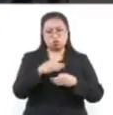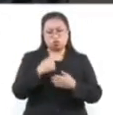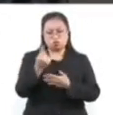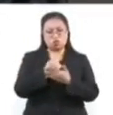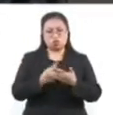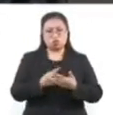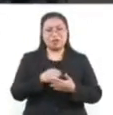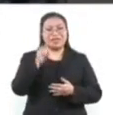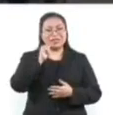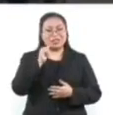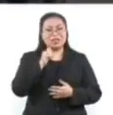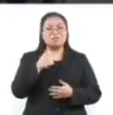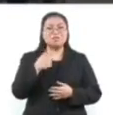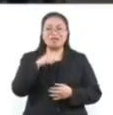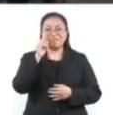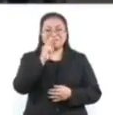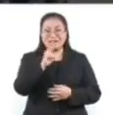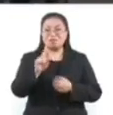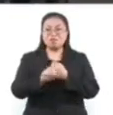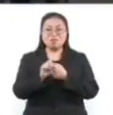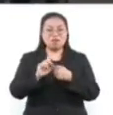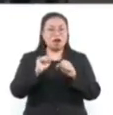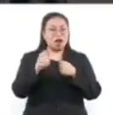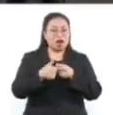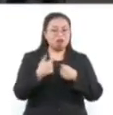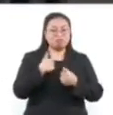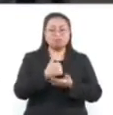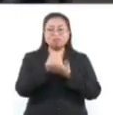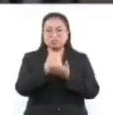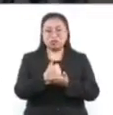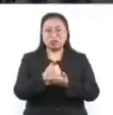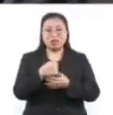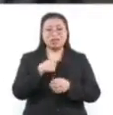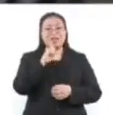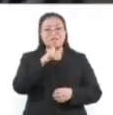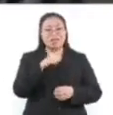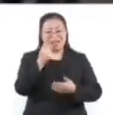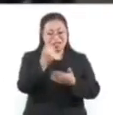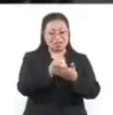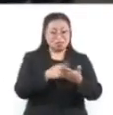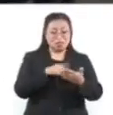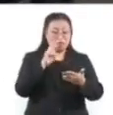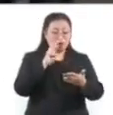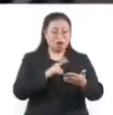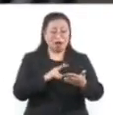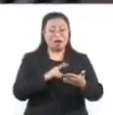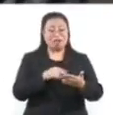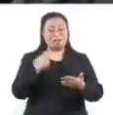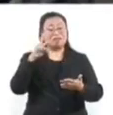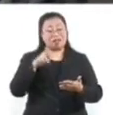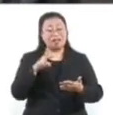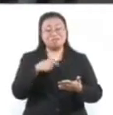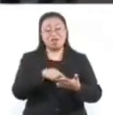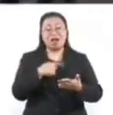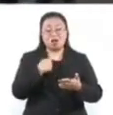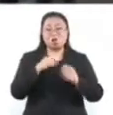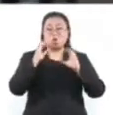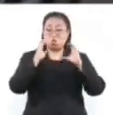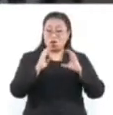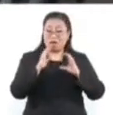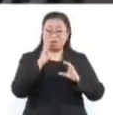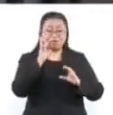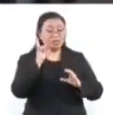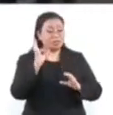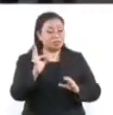Siempre al servicio de las buenas causas. Su dibujo, bueno, ¿qué puedo decir? Un gran dibujo, hecho con mucho cuidado y muy